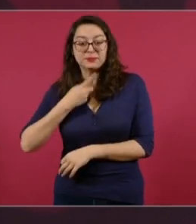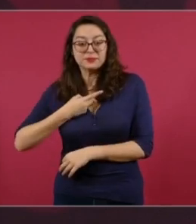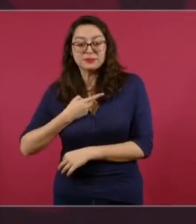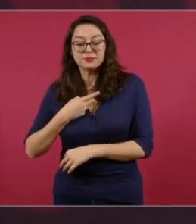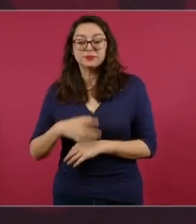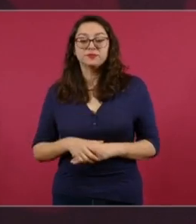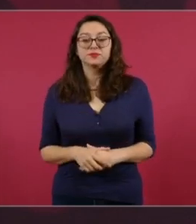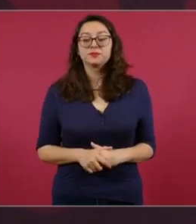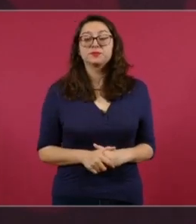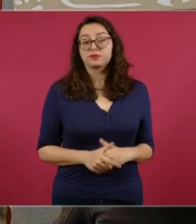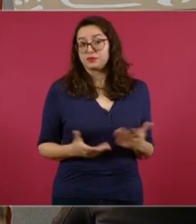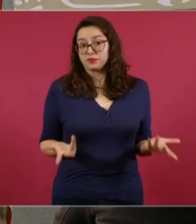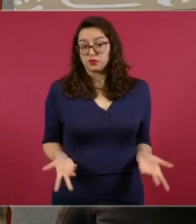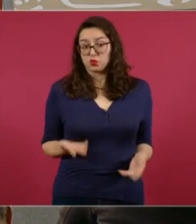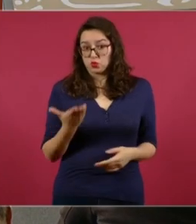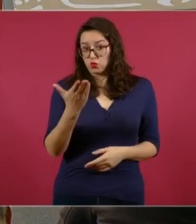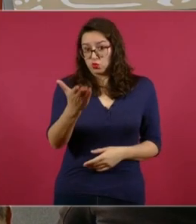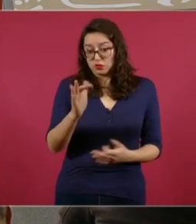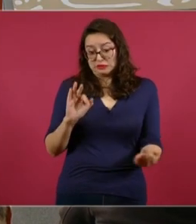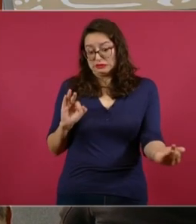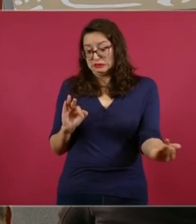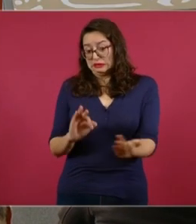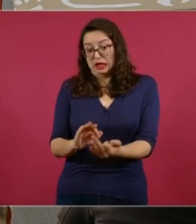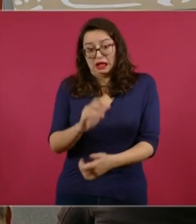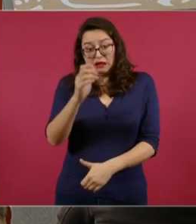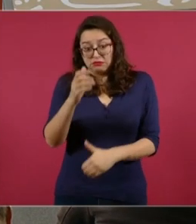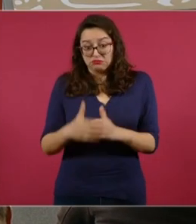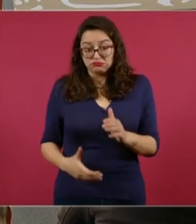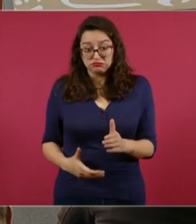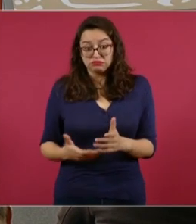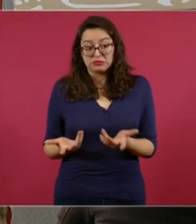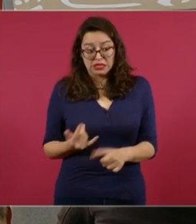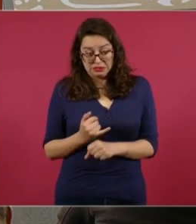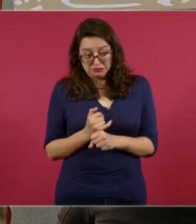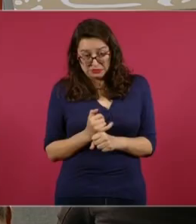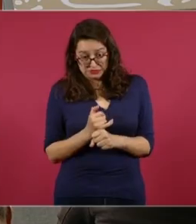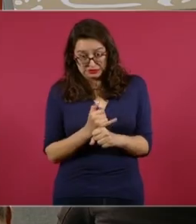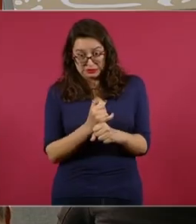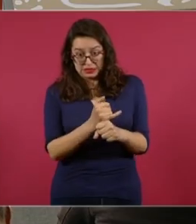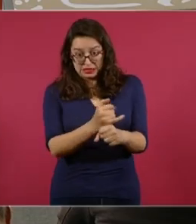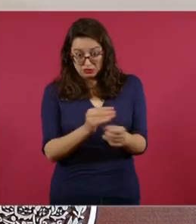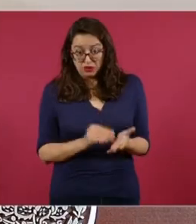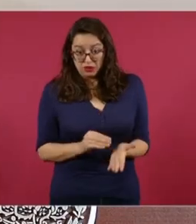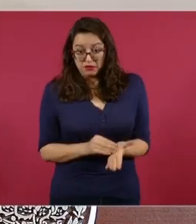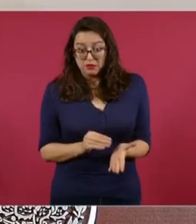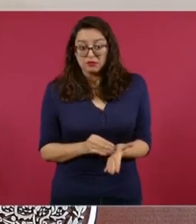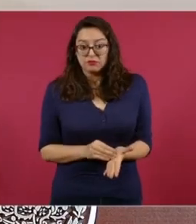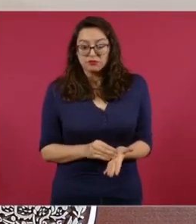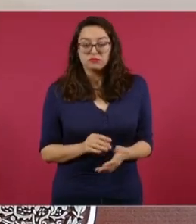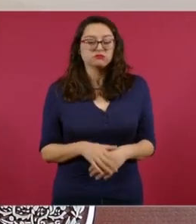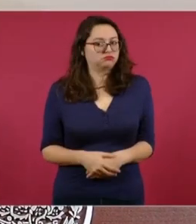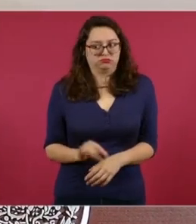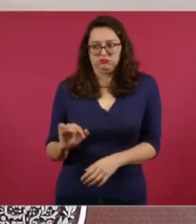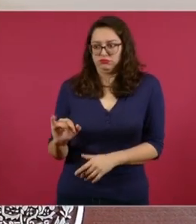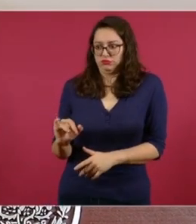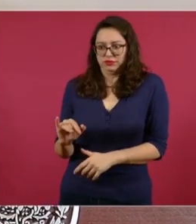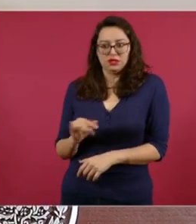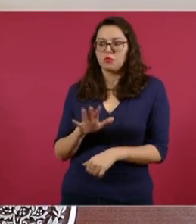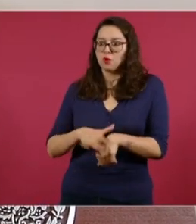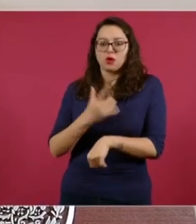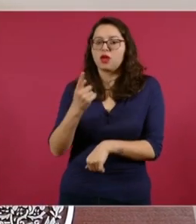pocos meses de su mandato, presidente. ¿Usted pedirá más investigaciones al respecto? No se permite la